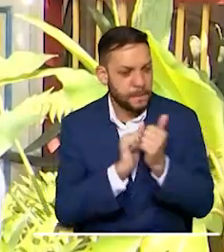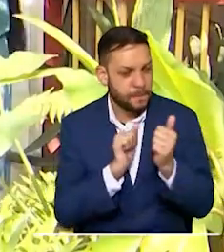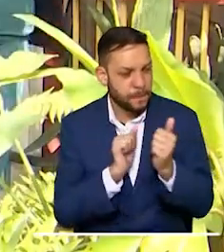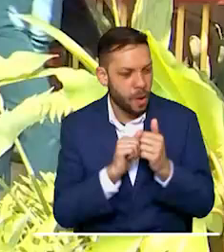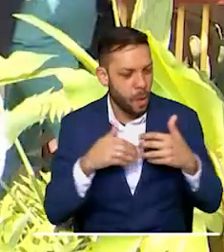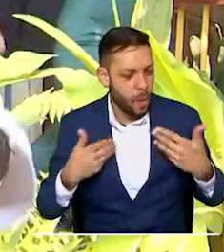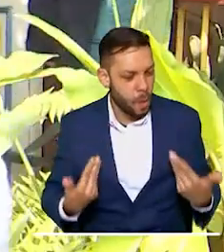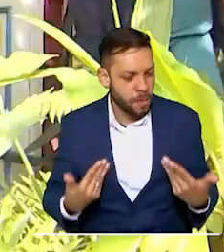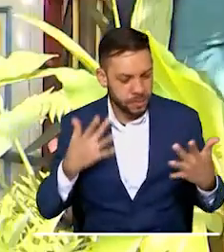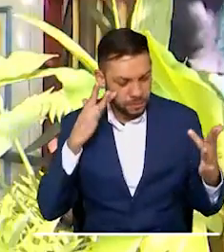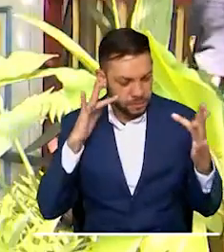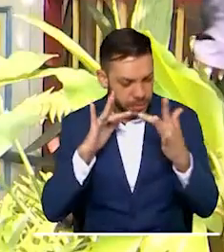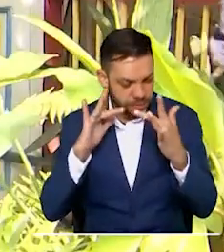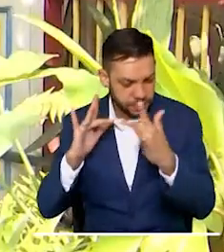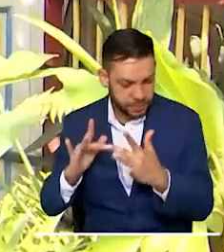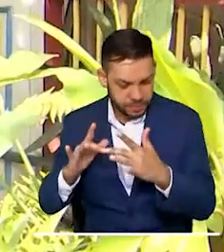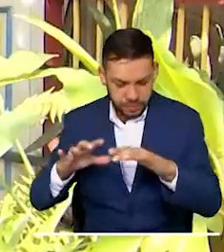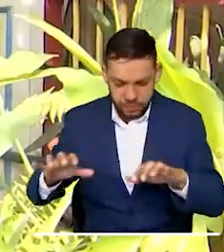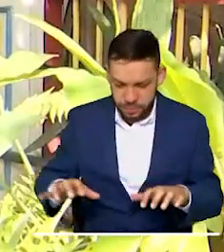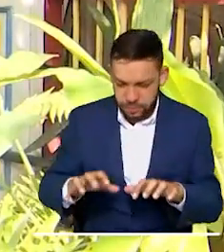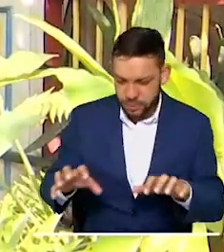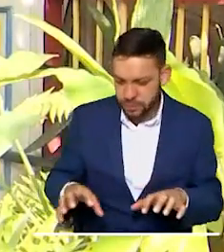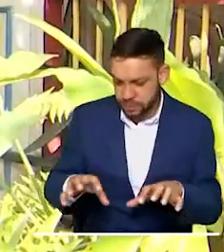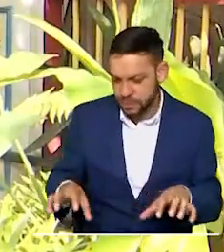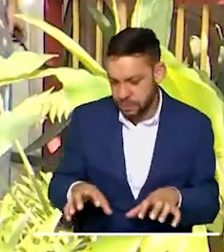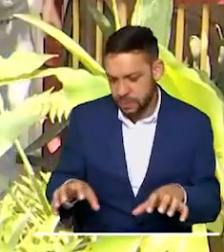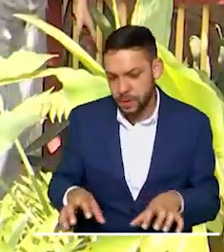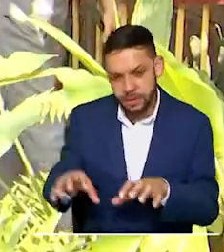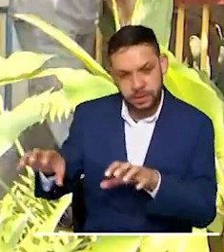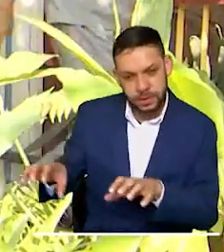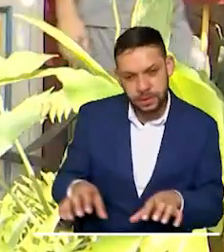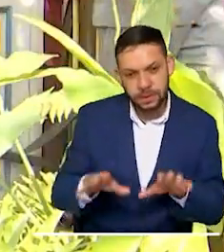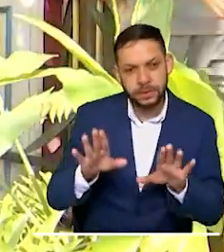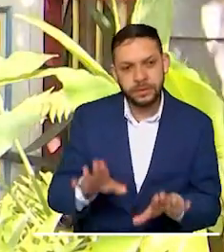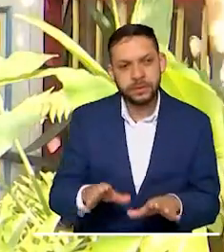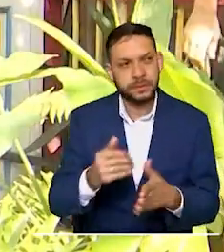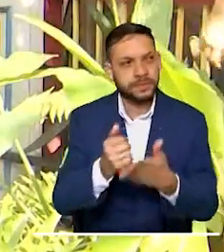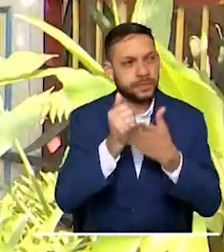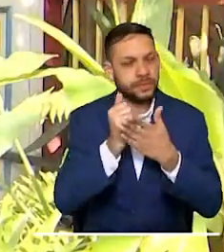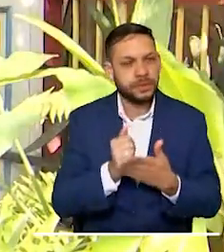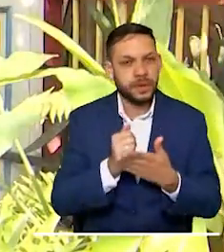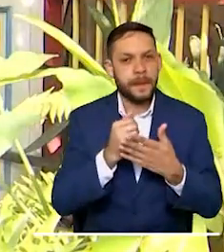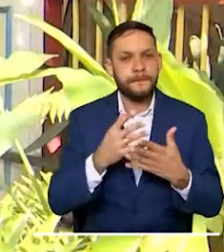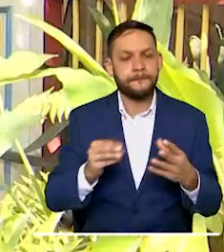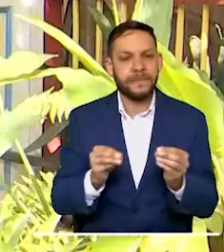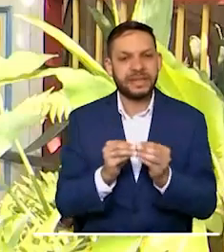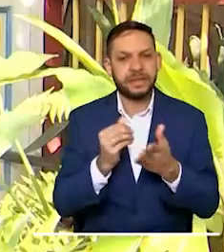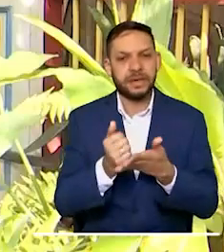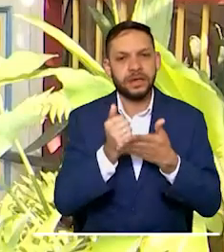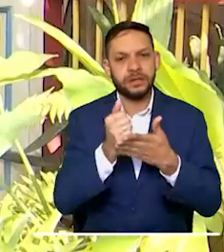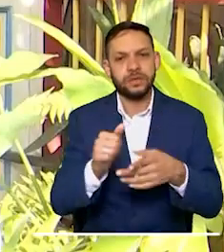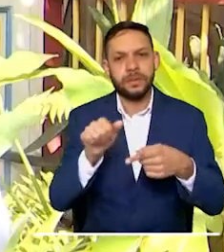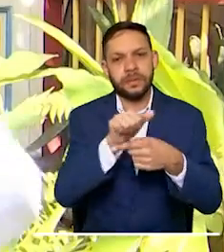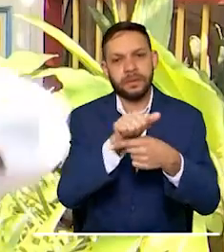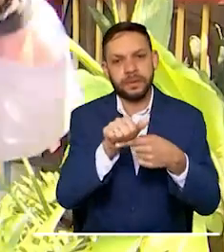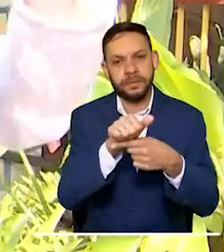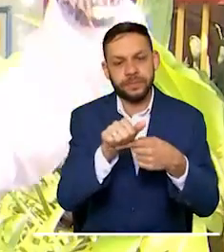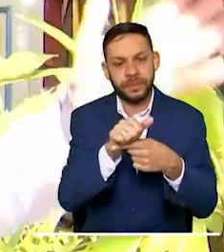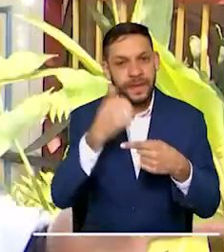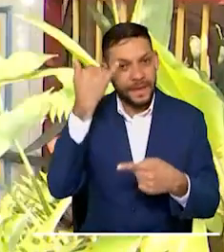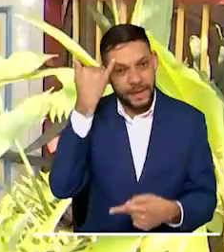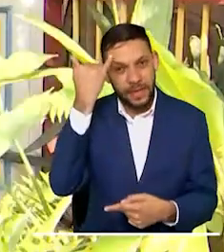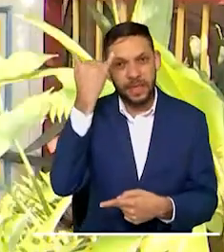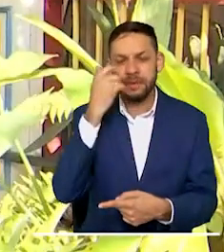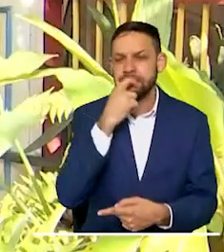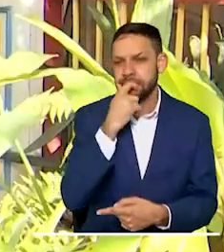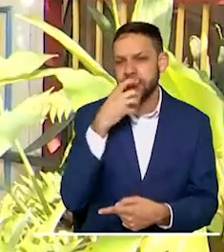para detener estos hábitos que me llevaron a tener el colesterol alto y así mejorarlo. Porque esta idea de que todo lo que